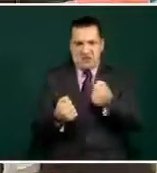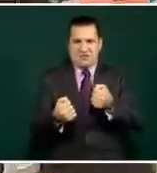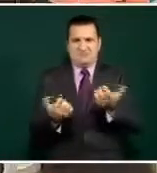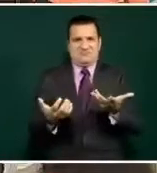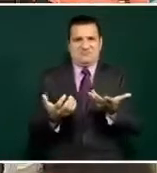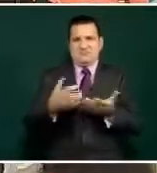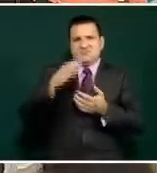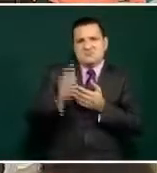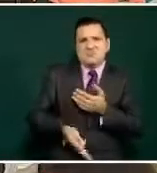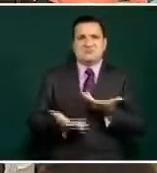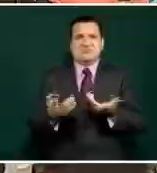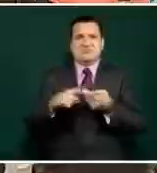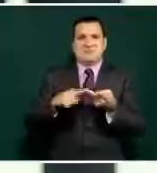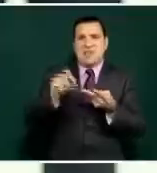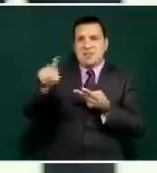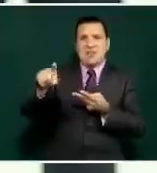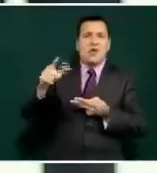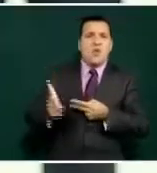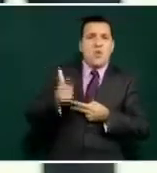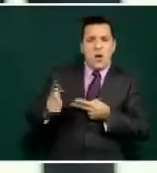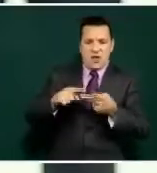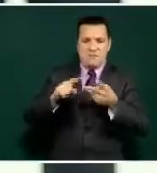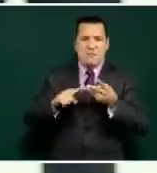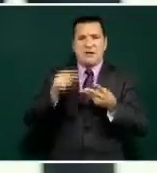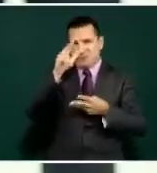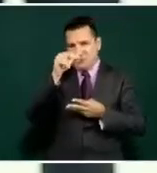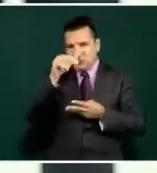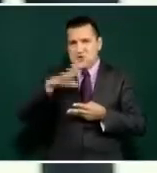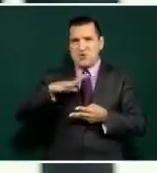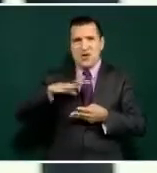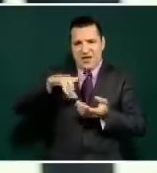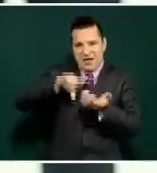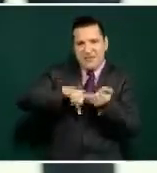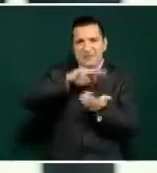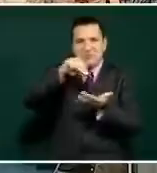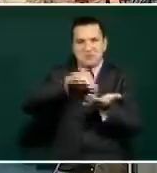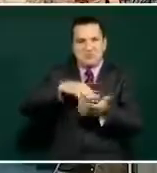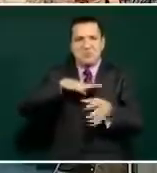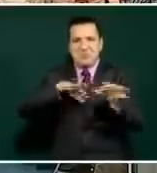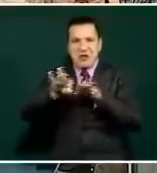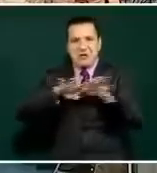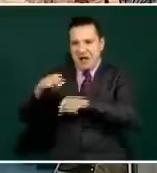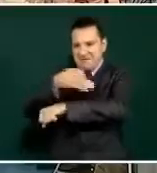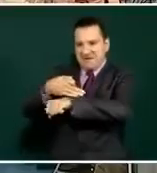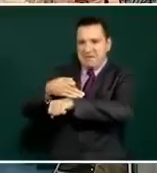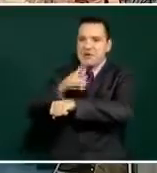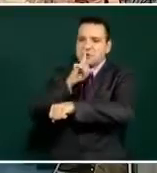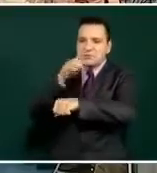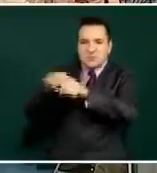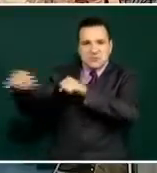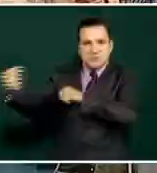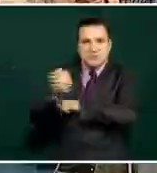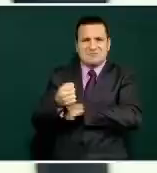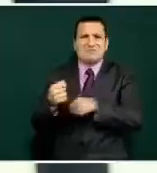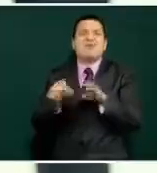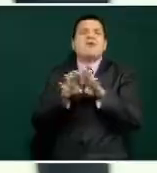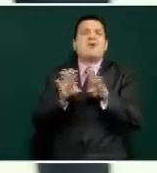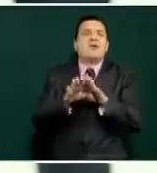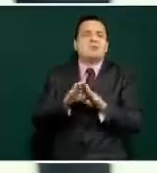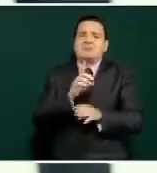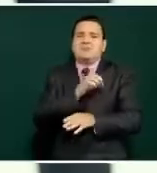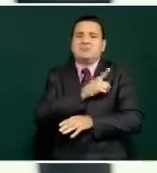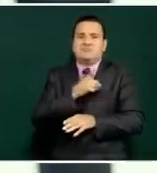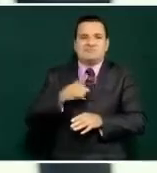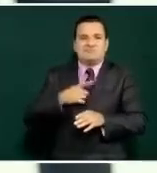de Guaymas, en casi todas las alcaldías están infiltrados y tomando participación fuerte, incluso en